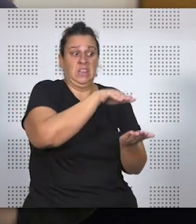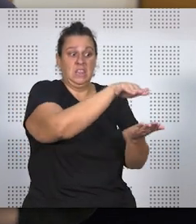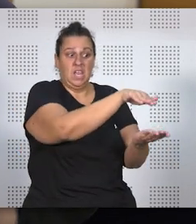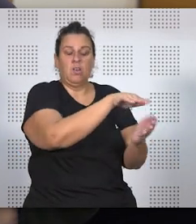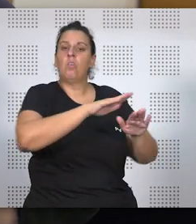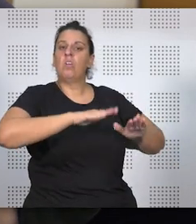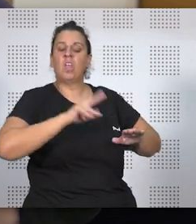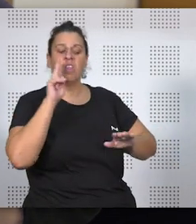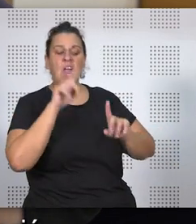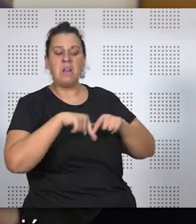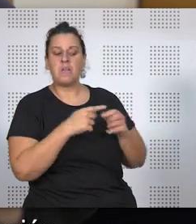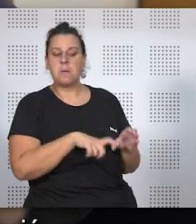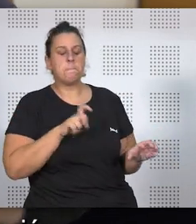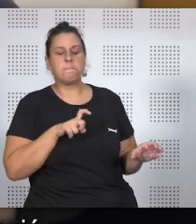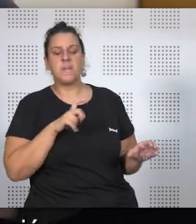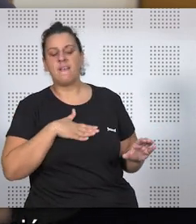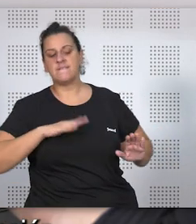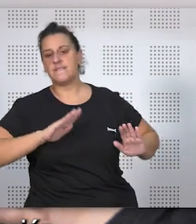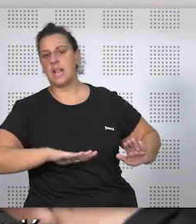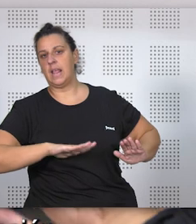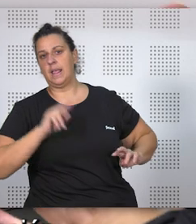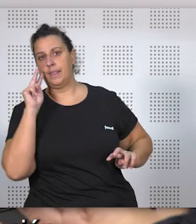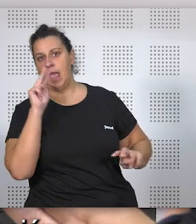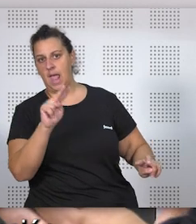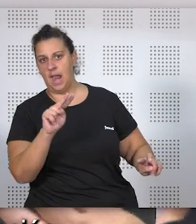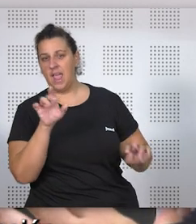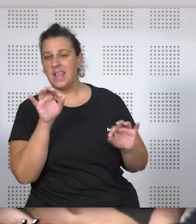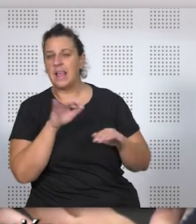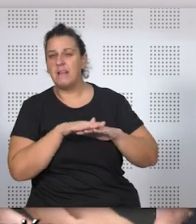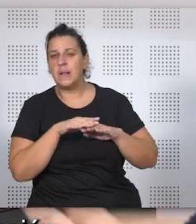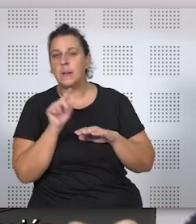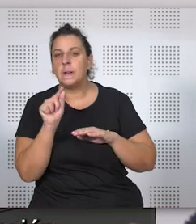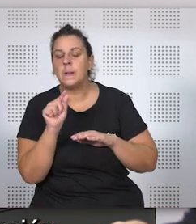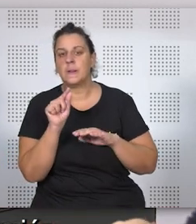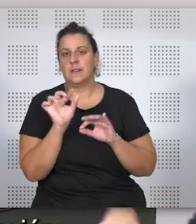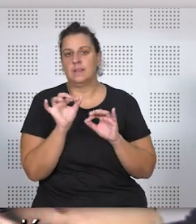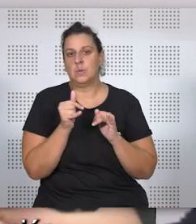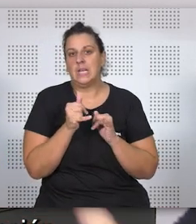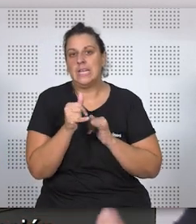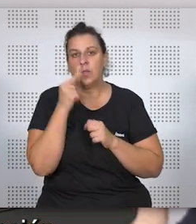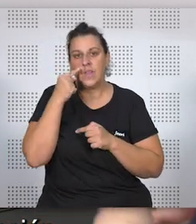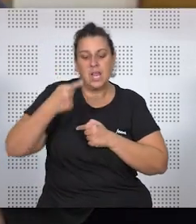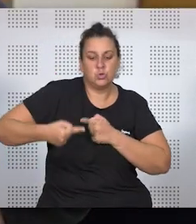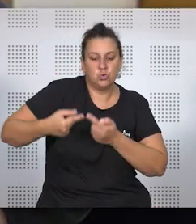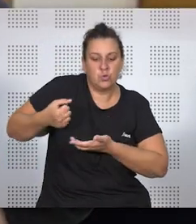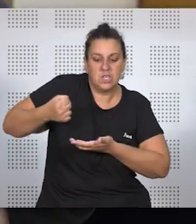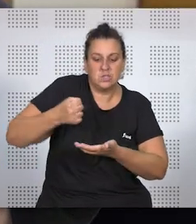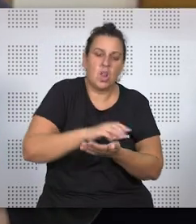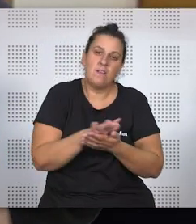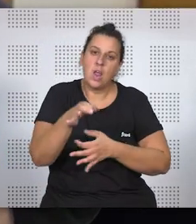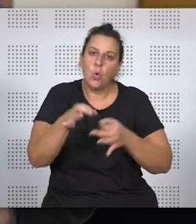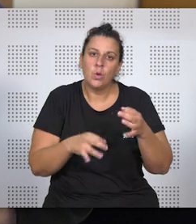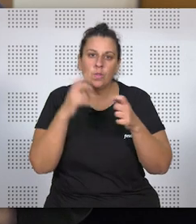apartado de la familia, y quería saber nada de ellos, y ahí hay un mínimo hilo que tiene que ver con esa sucesión, no solo en términos jurídicos, sino también